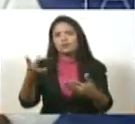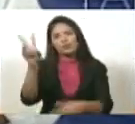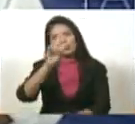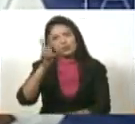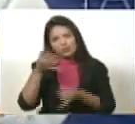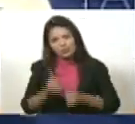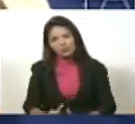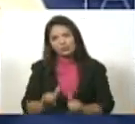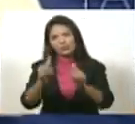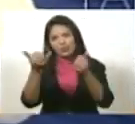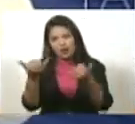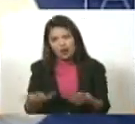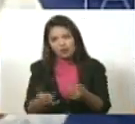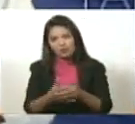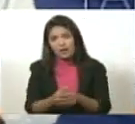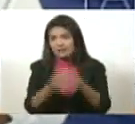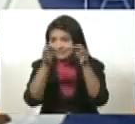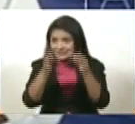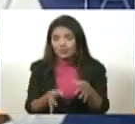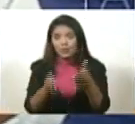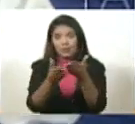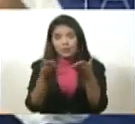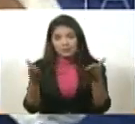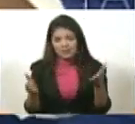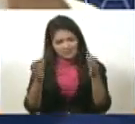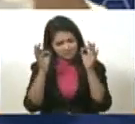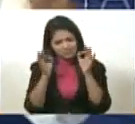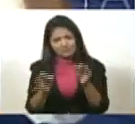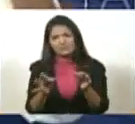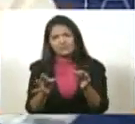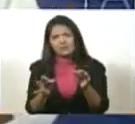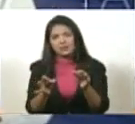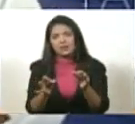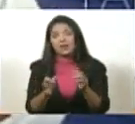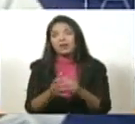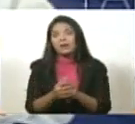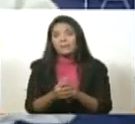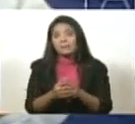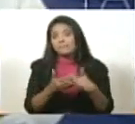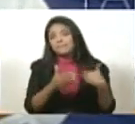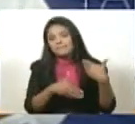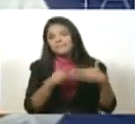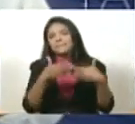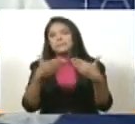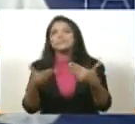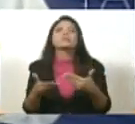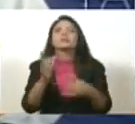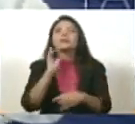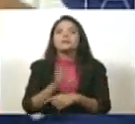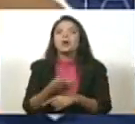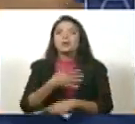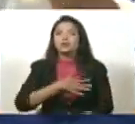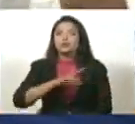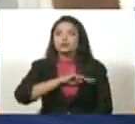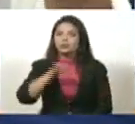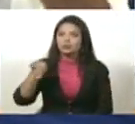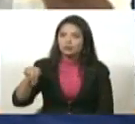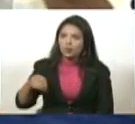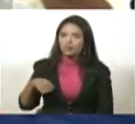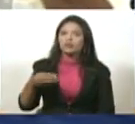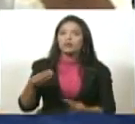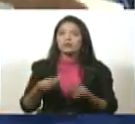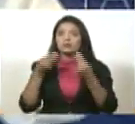nuestros hijos e hijas. Tengan la seguridad que con el venir del tiempo, cuando nos corresponda a nosotros